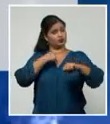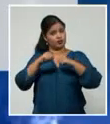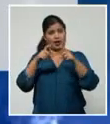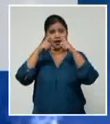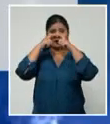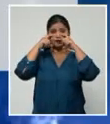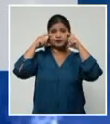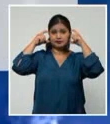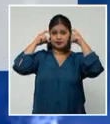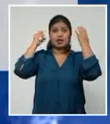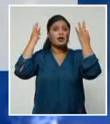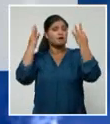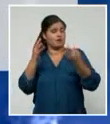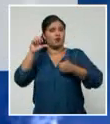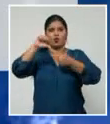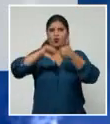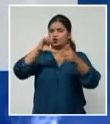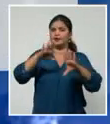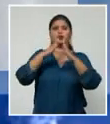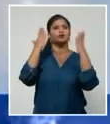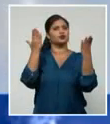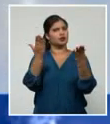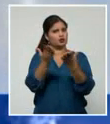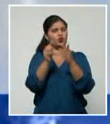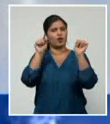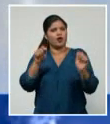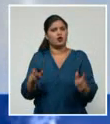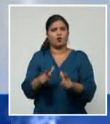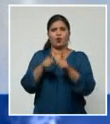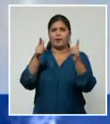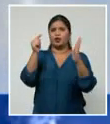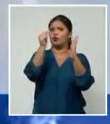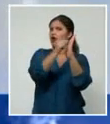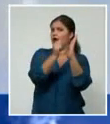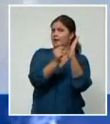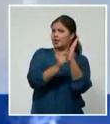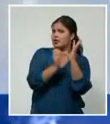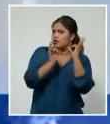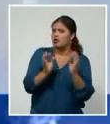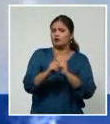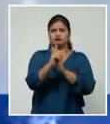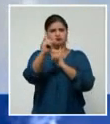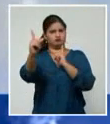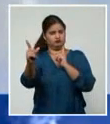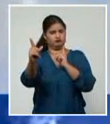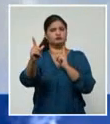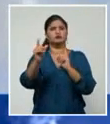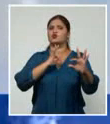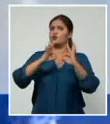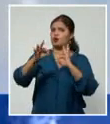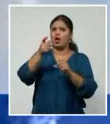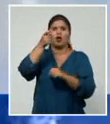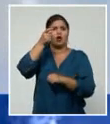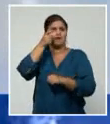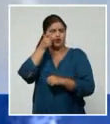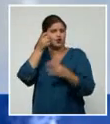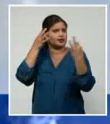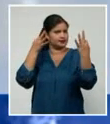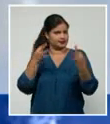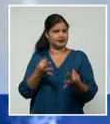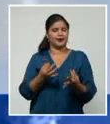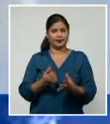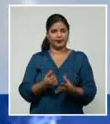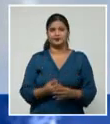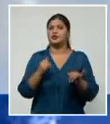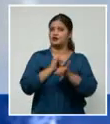llamado reiterado el comportamiento responsable en el cumplimiento de las medidas de aislamiento protección y vigilancia epidemiológica